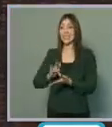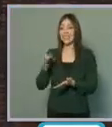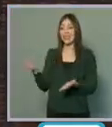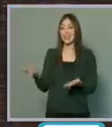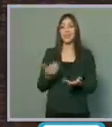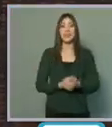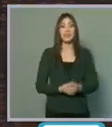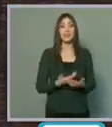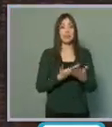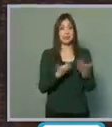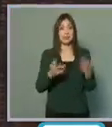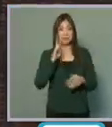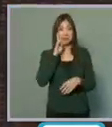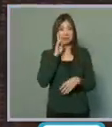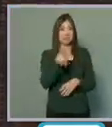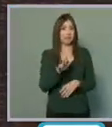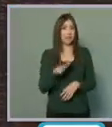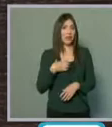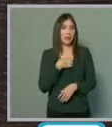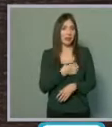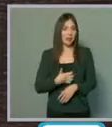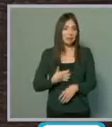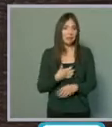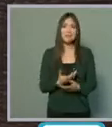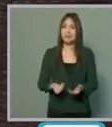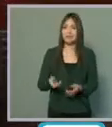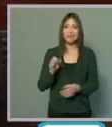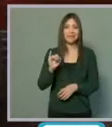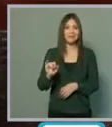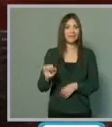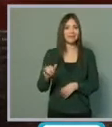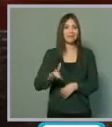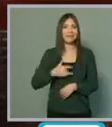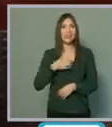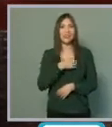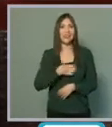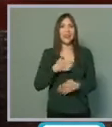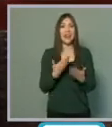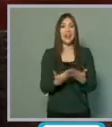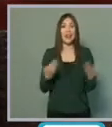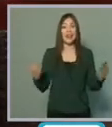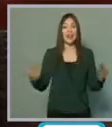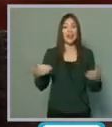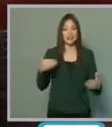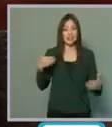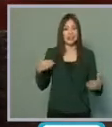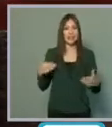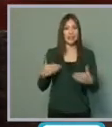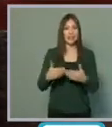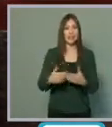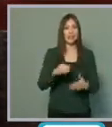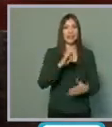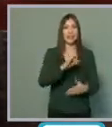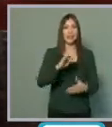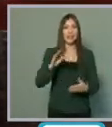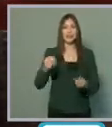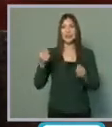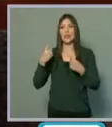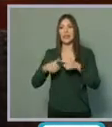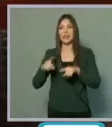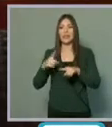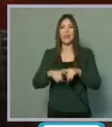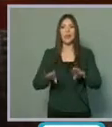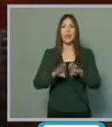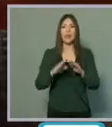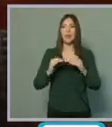muy contento, ¿eh? Sí, Te veo muy no, contento. pero estoy bien contento porque es que estamos en una temporada bien activa, súper alta, vamos a